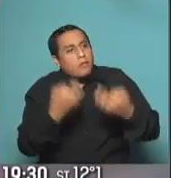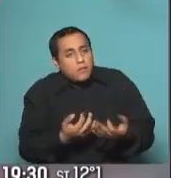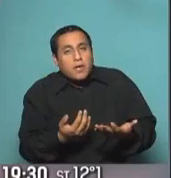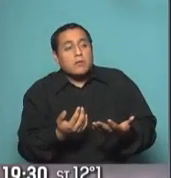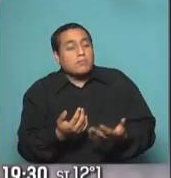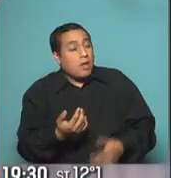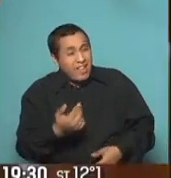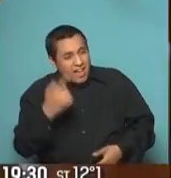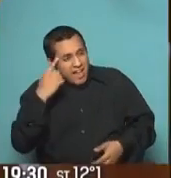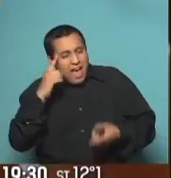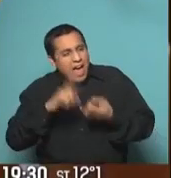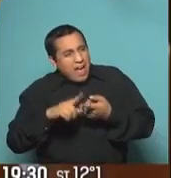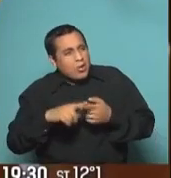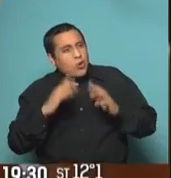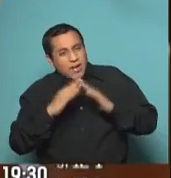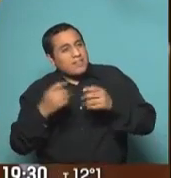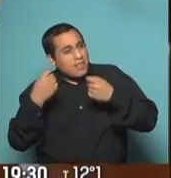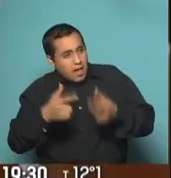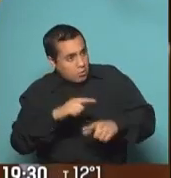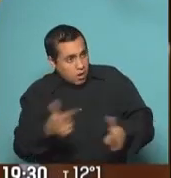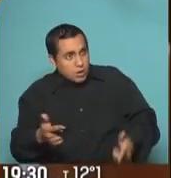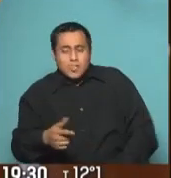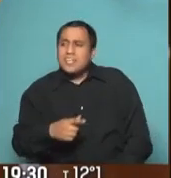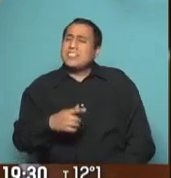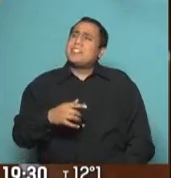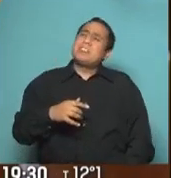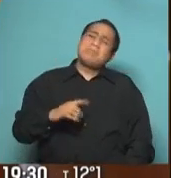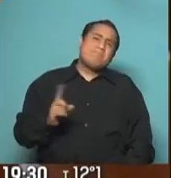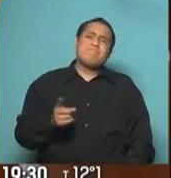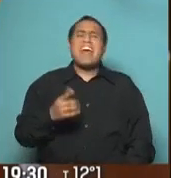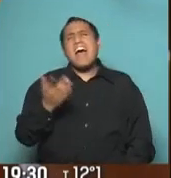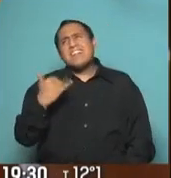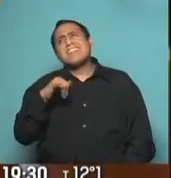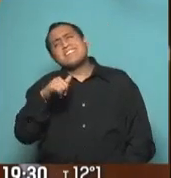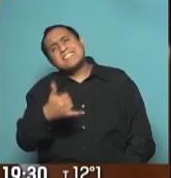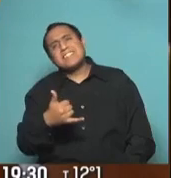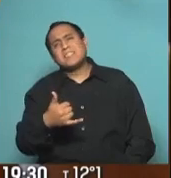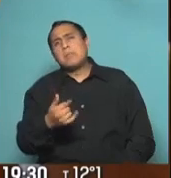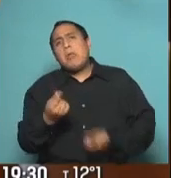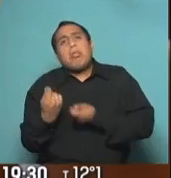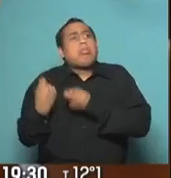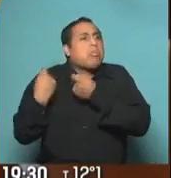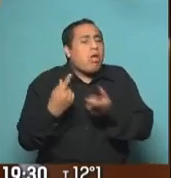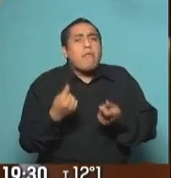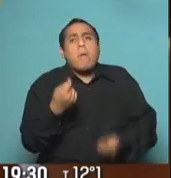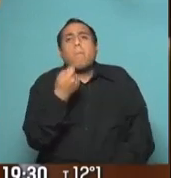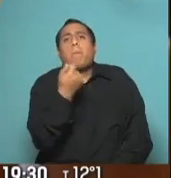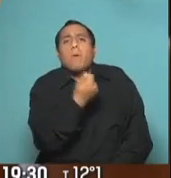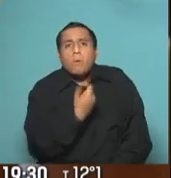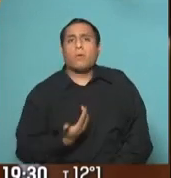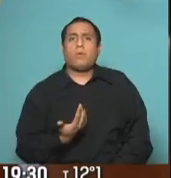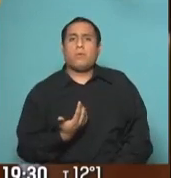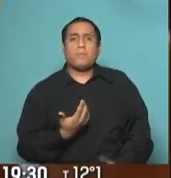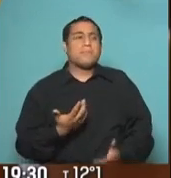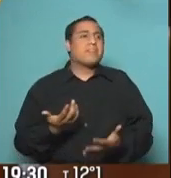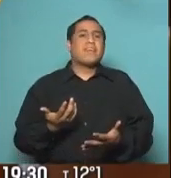no existe se han hecho pero es es es y mis poco todo lo que se hace porque no hay un sentido de